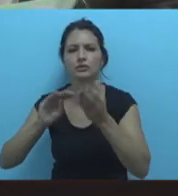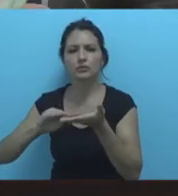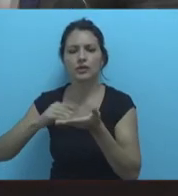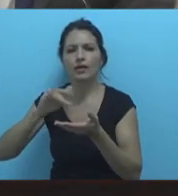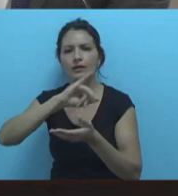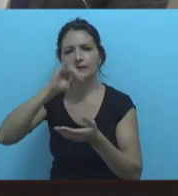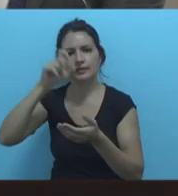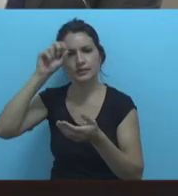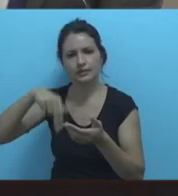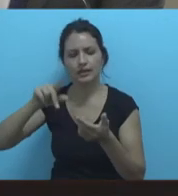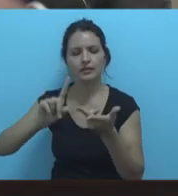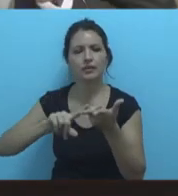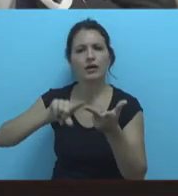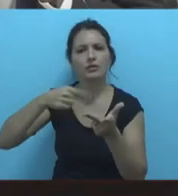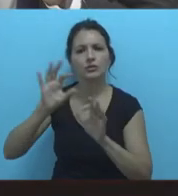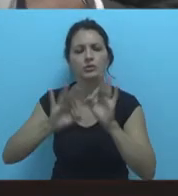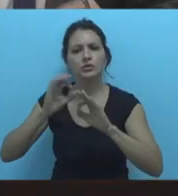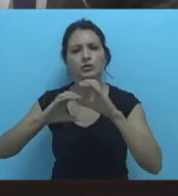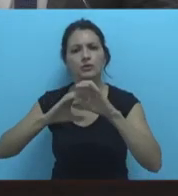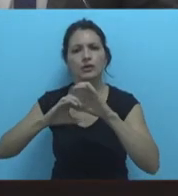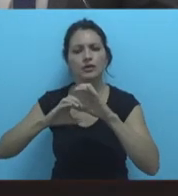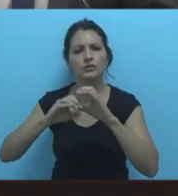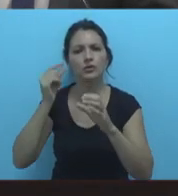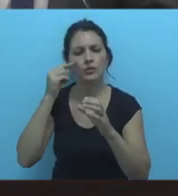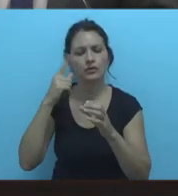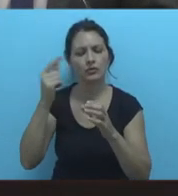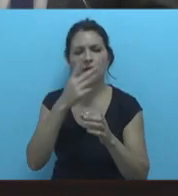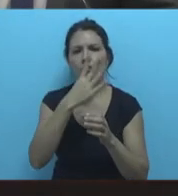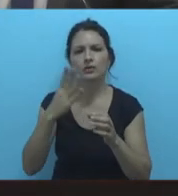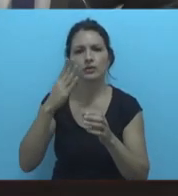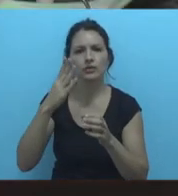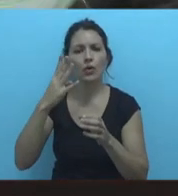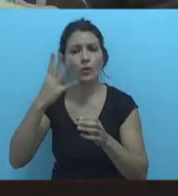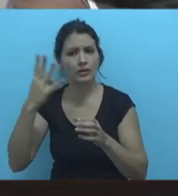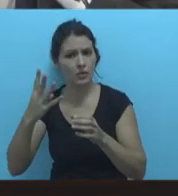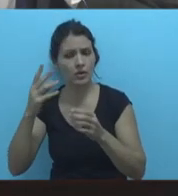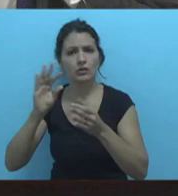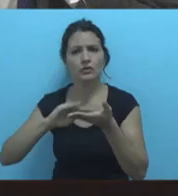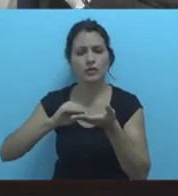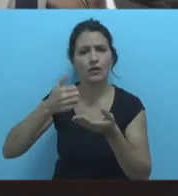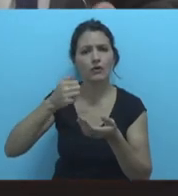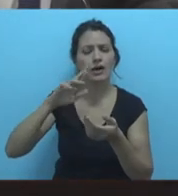42.505 de la diputada Zen. Proyecto de comunicación 42.434 del diputado Argañarás.